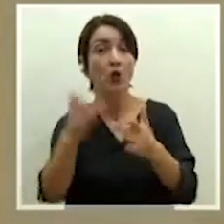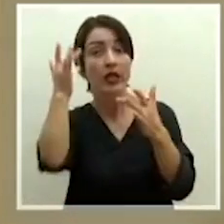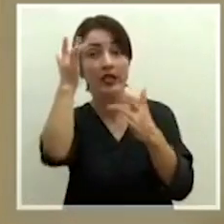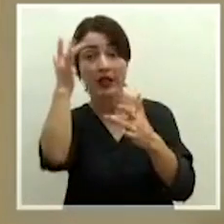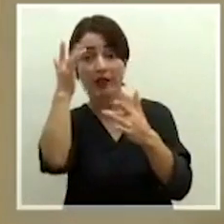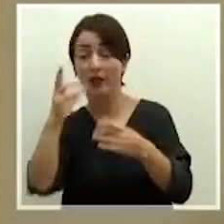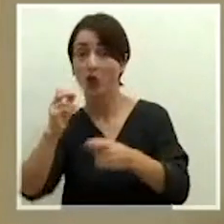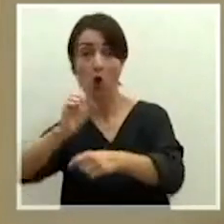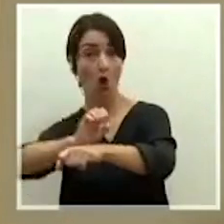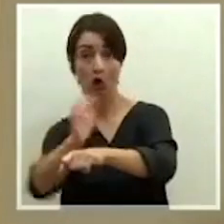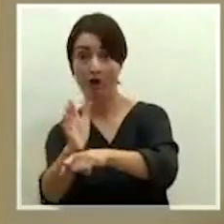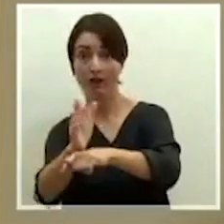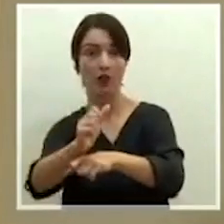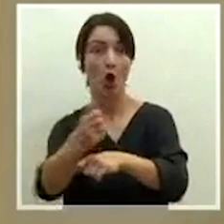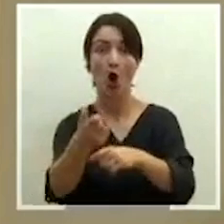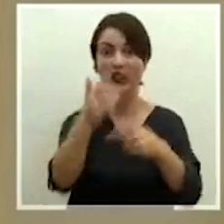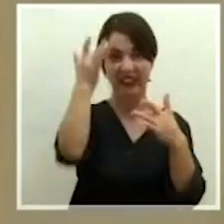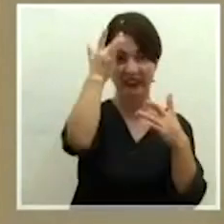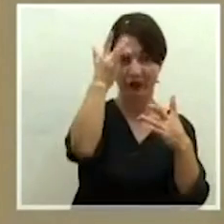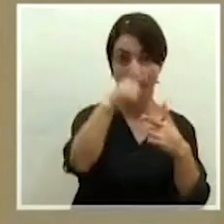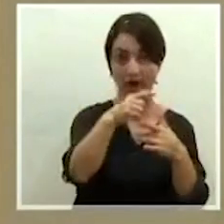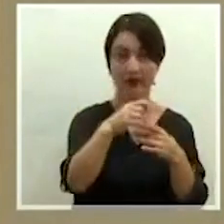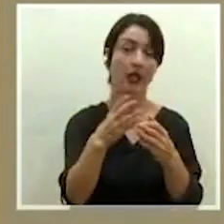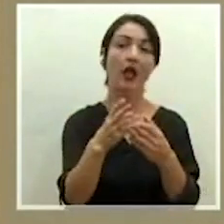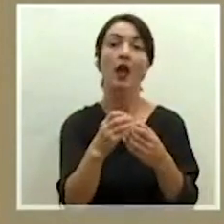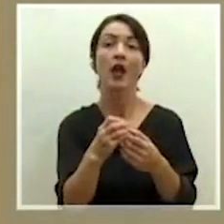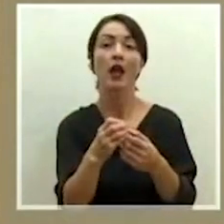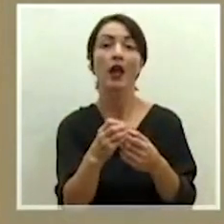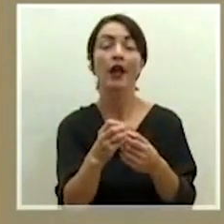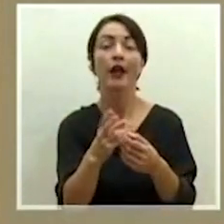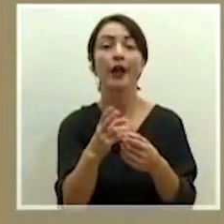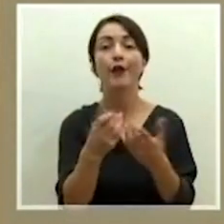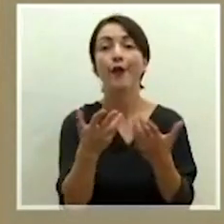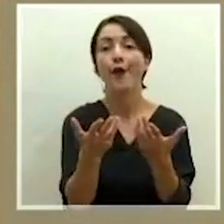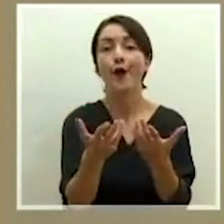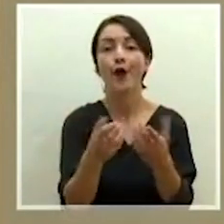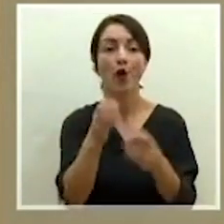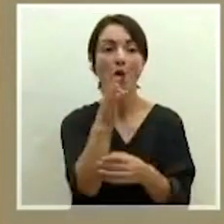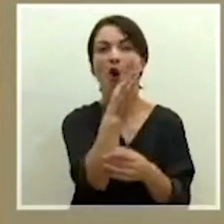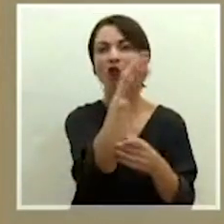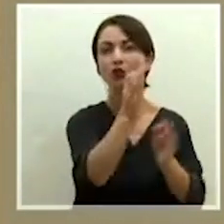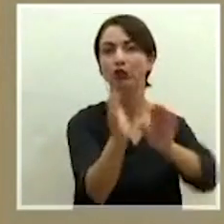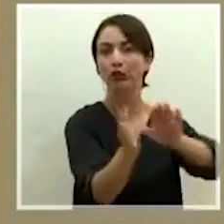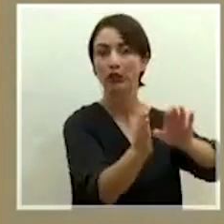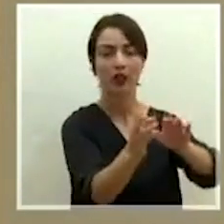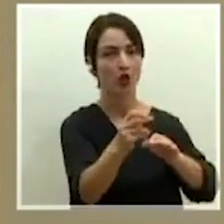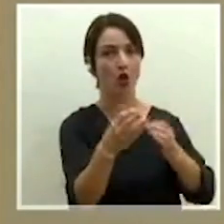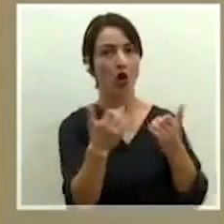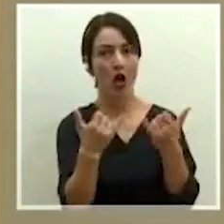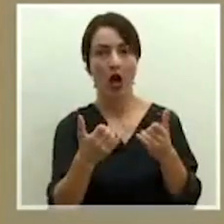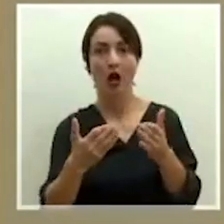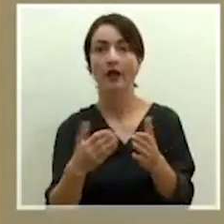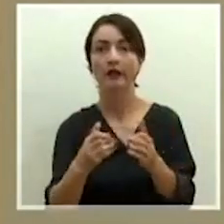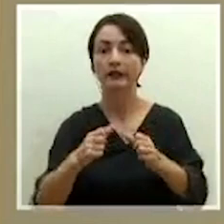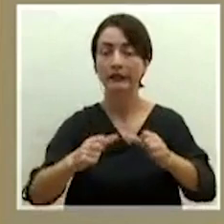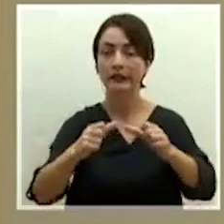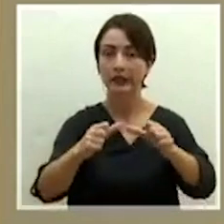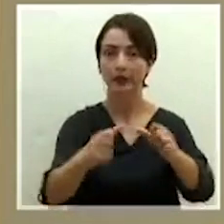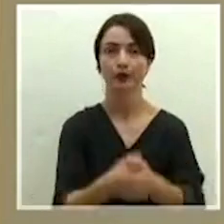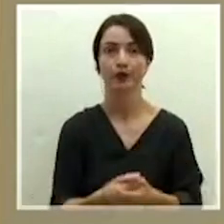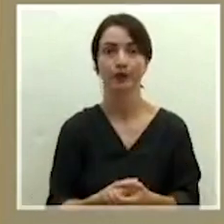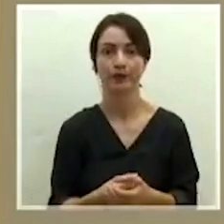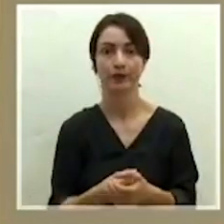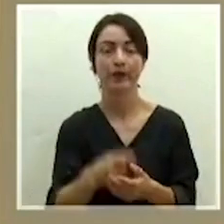COVID, sino todo lo demás, y no dejar esto siempre a que lo atengamos en el futuro, sino que lo vayamos sacando sobre la marcha.